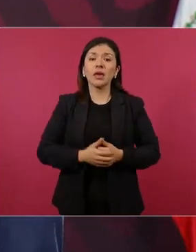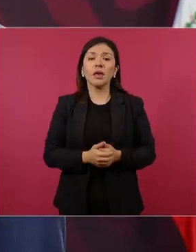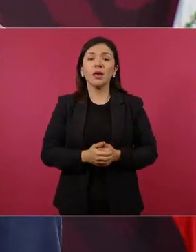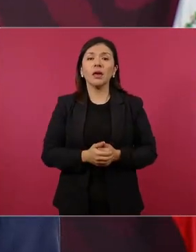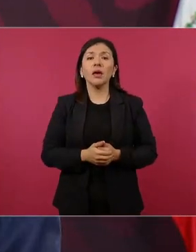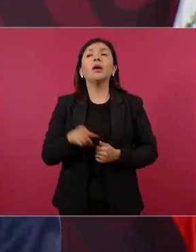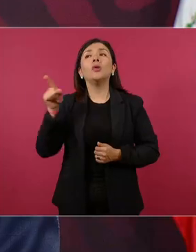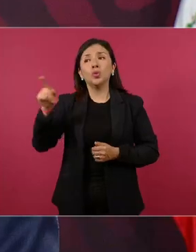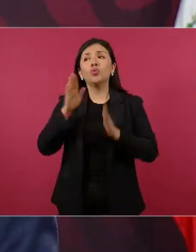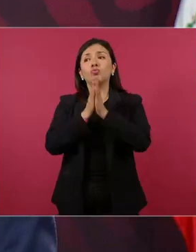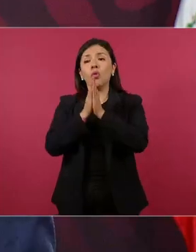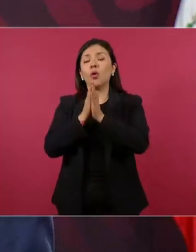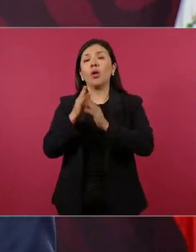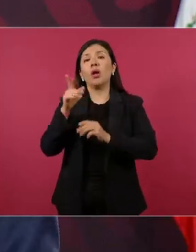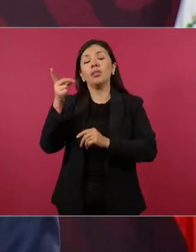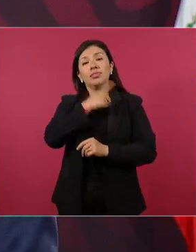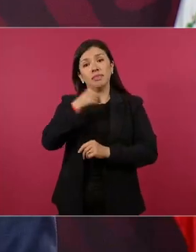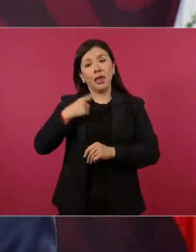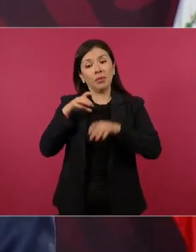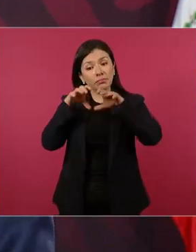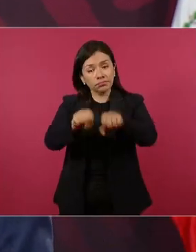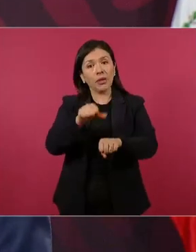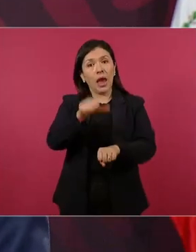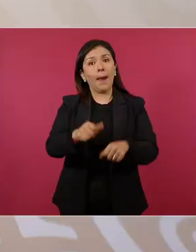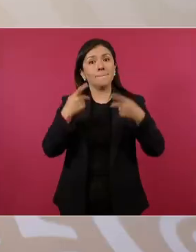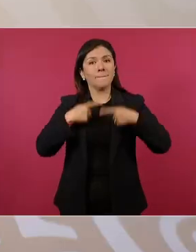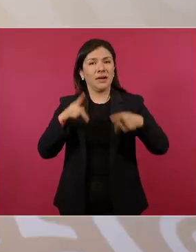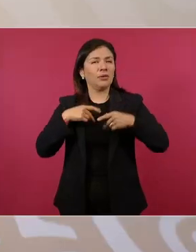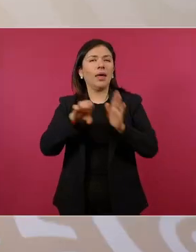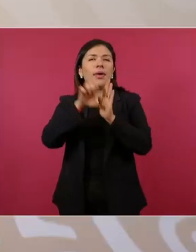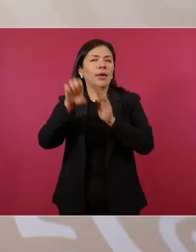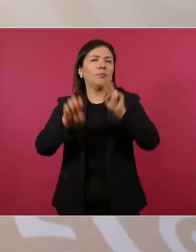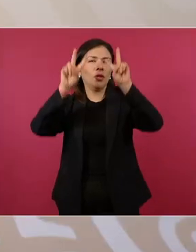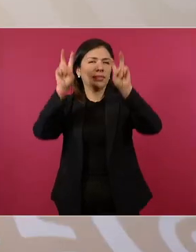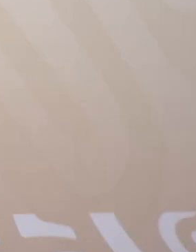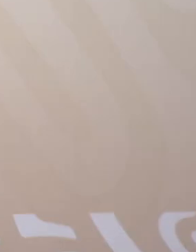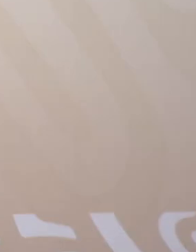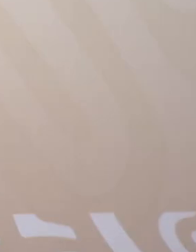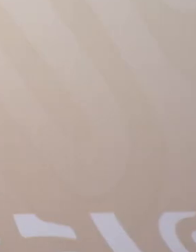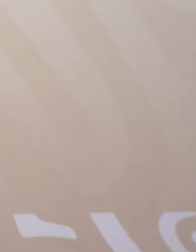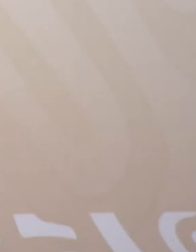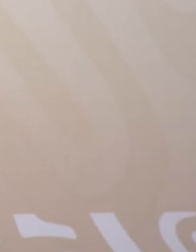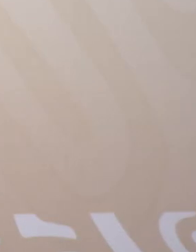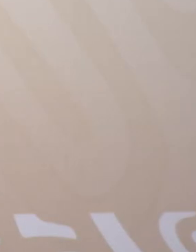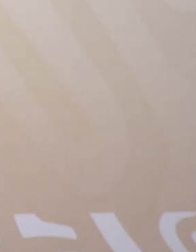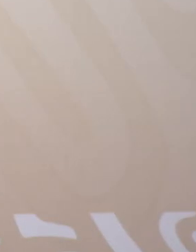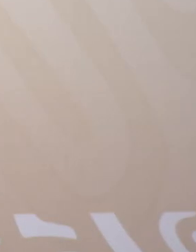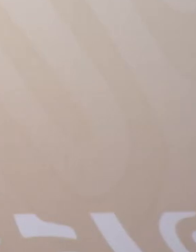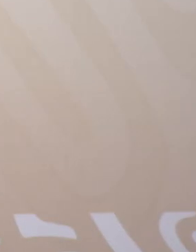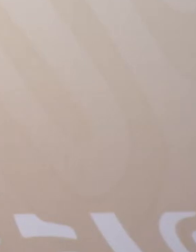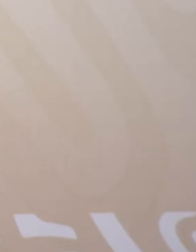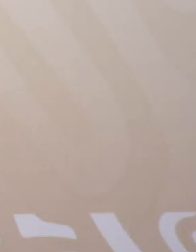la orden de aprehensión si se trata de un asunto penal, y el juez